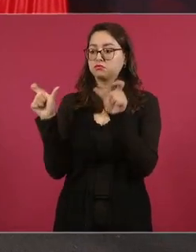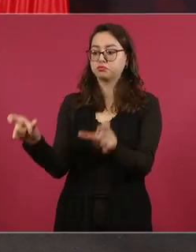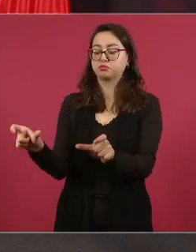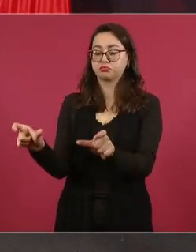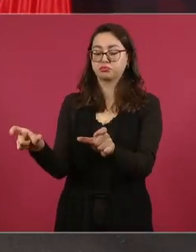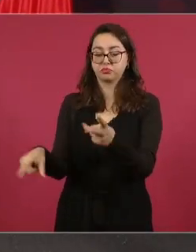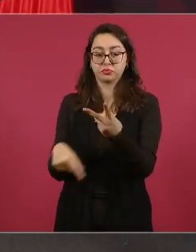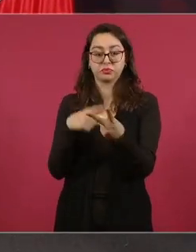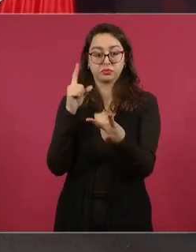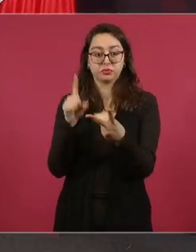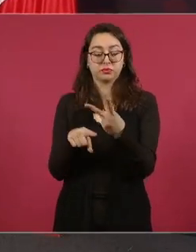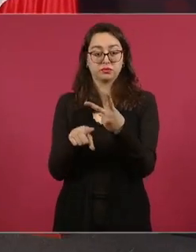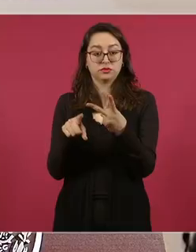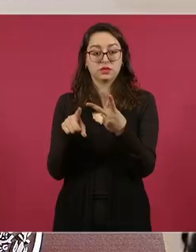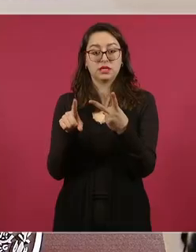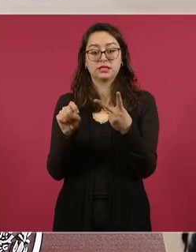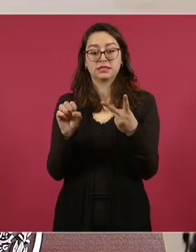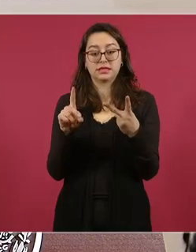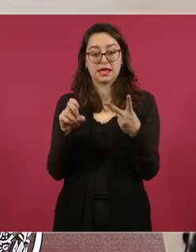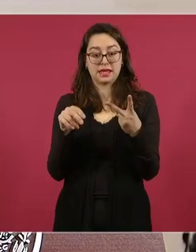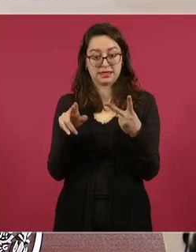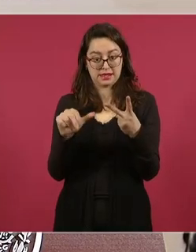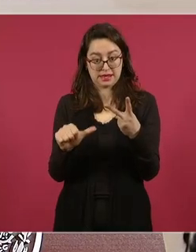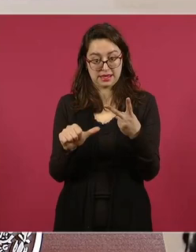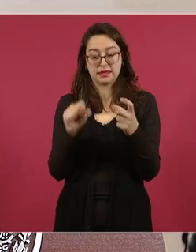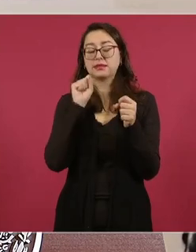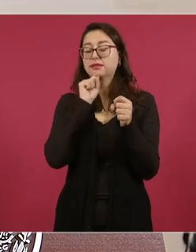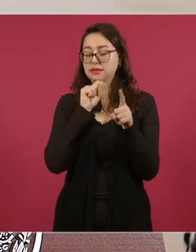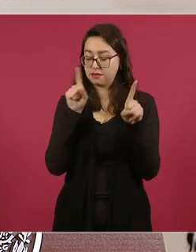de la Secretaría de la Defensa